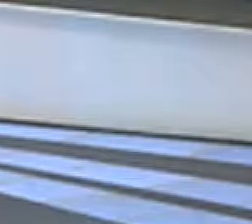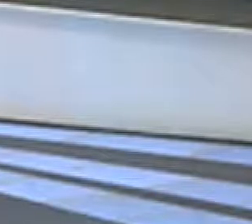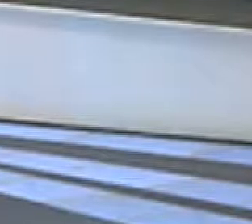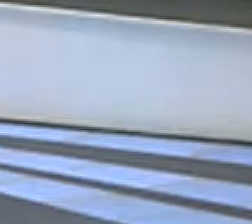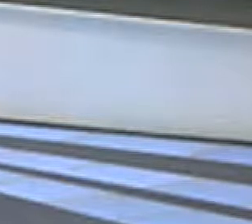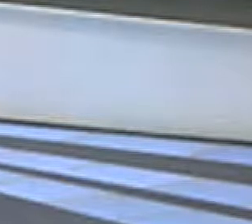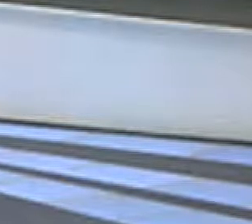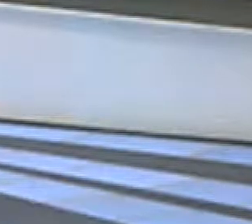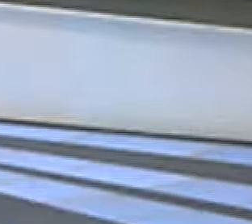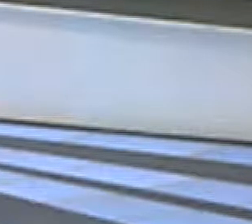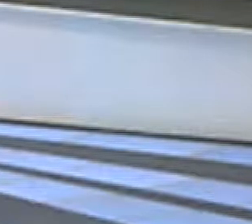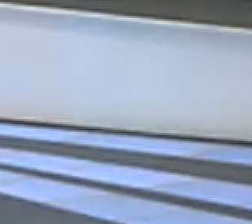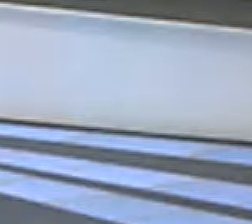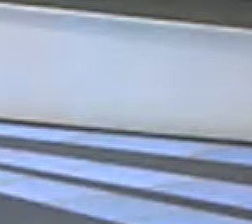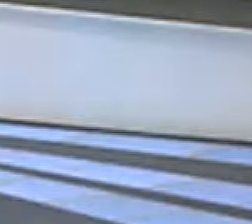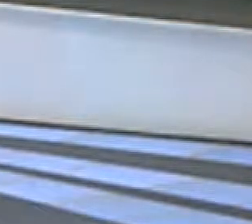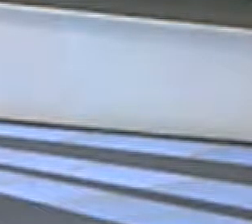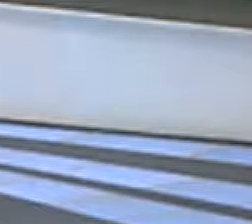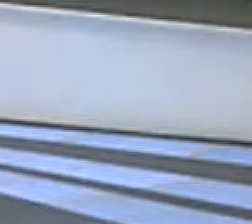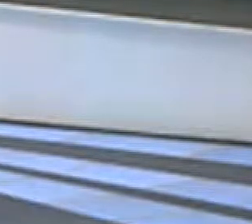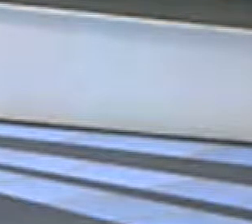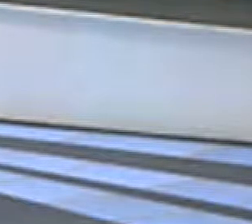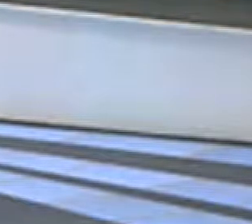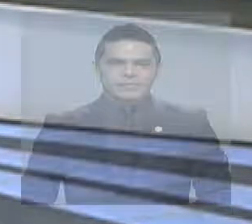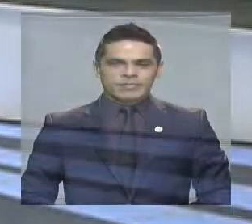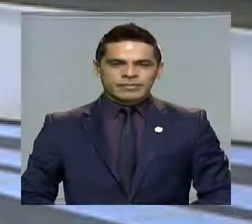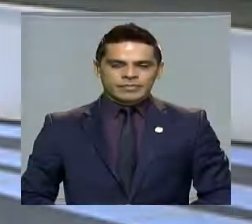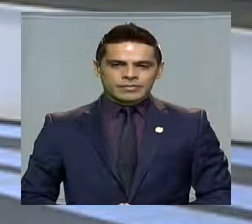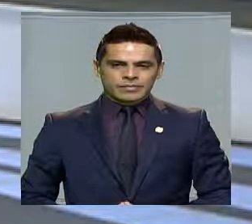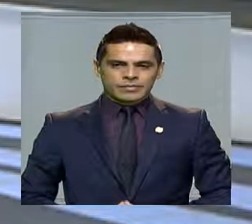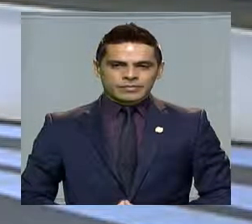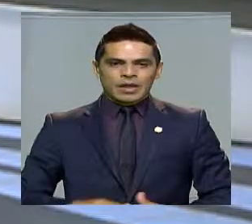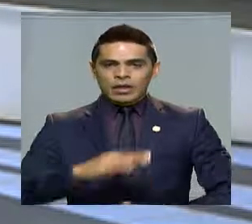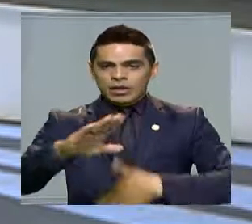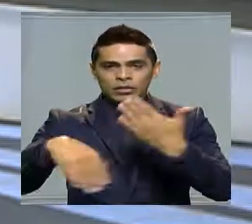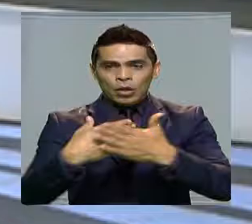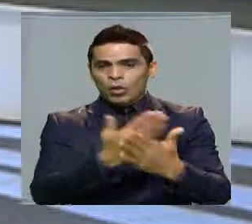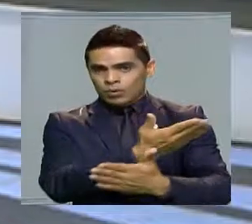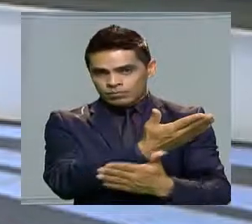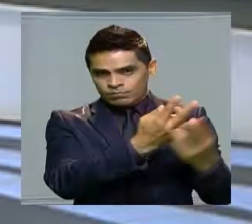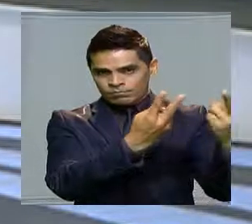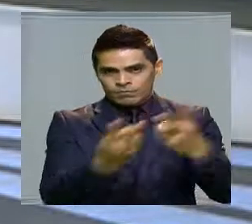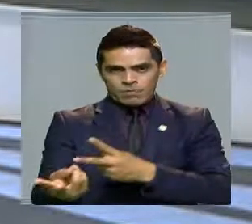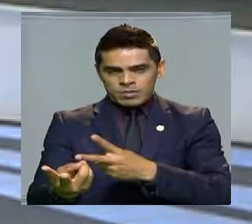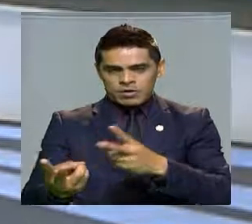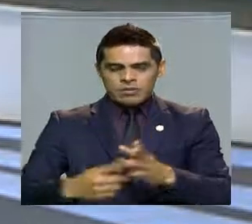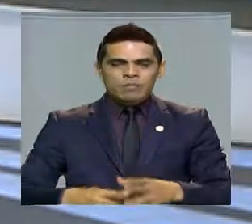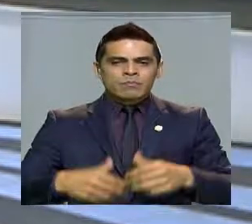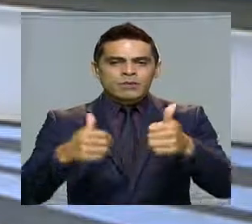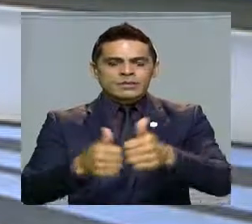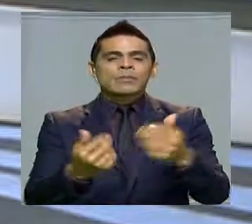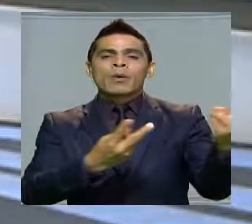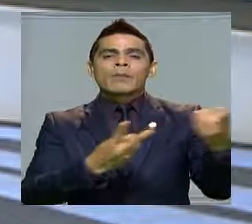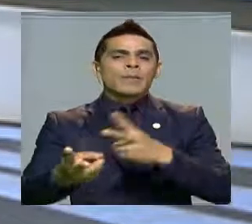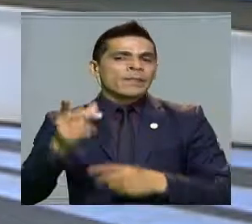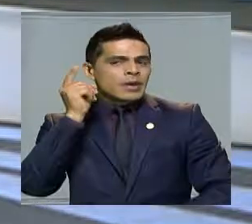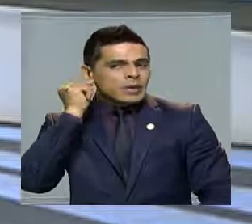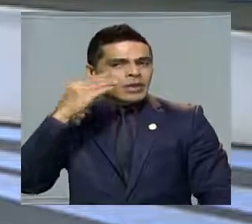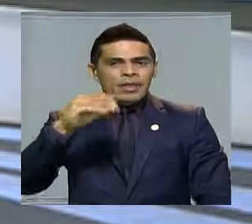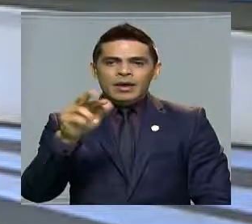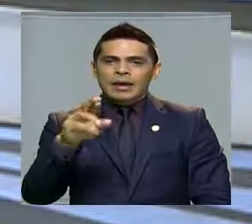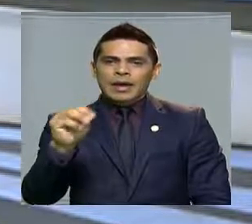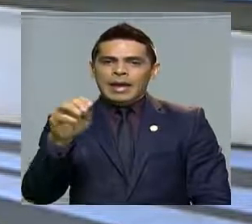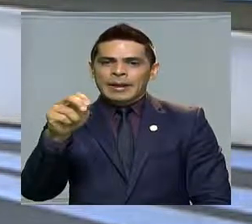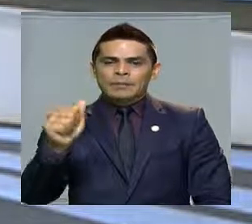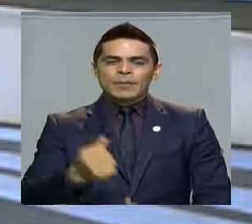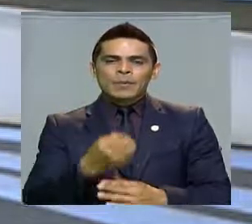horas, hoy es 19 de enero de 2017. Sean todos cordialmente bienvenidos a esta emisión estelar. Bienvenida, Carmen, ¿cómo estás? Muy buenas